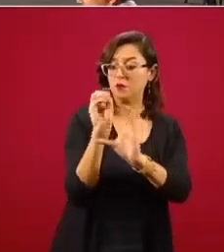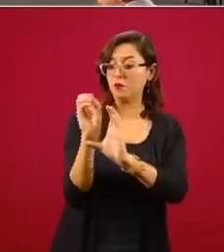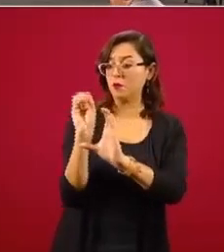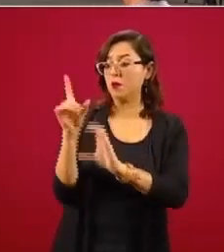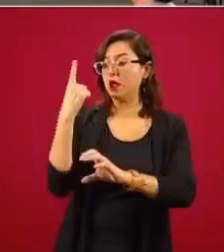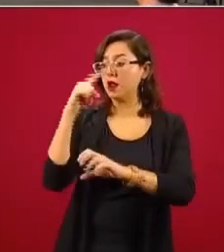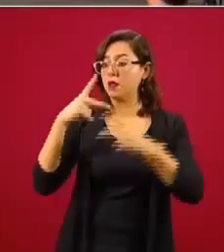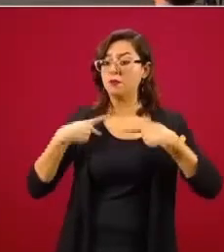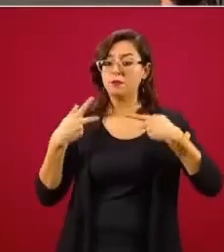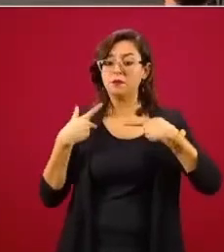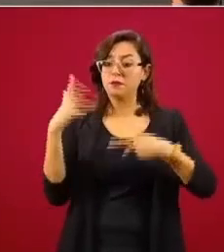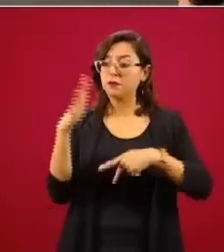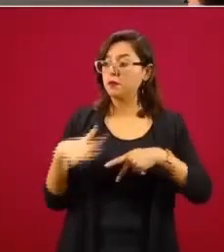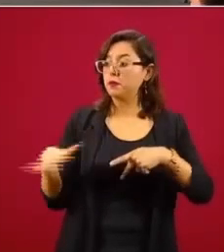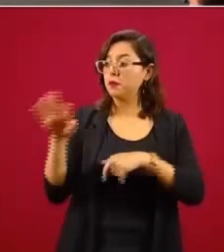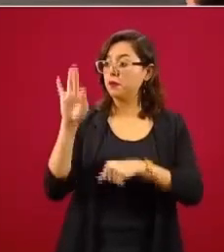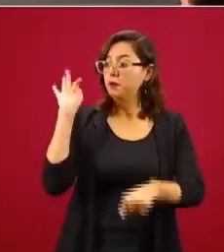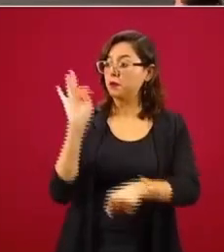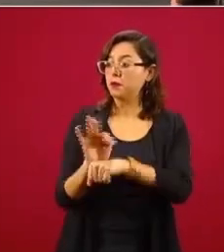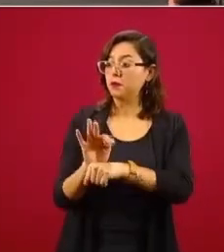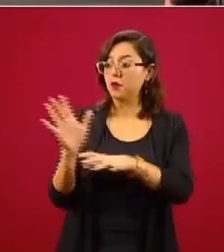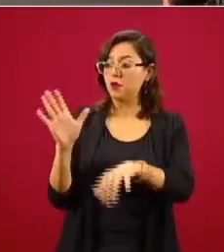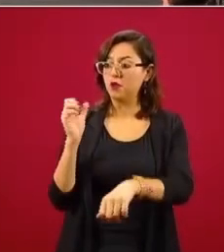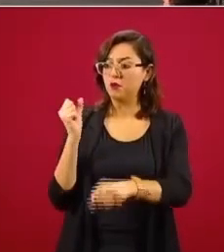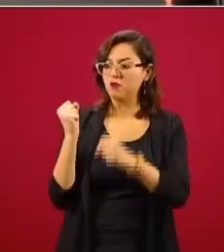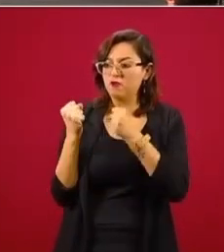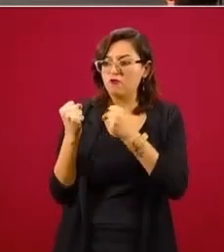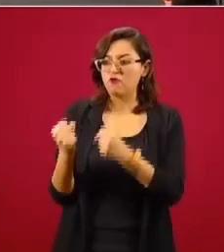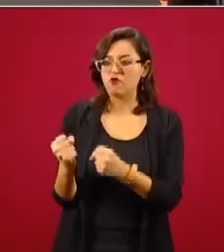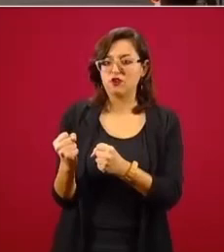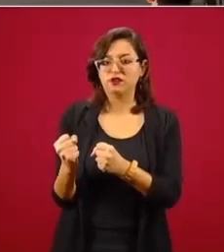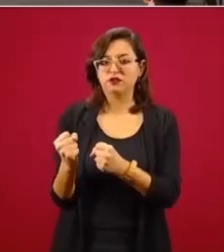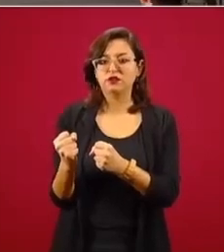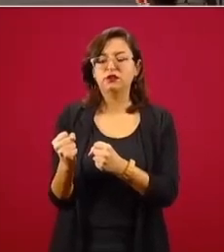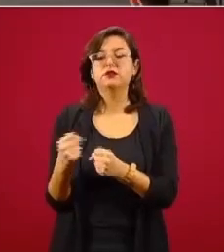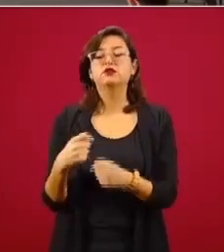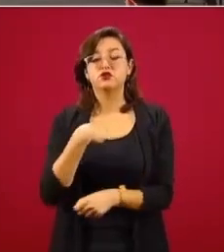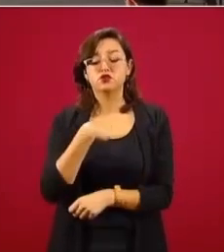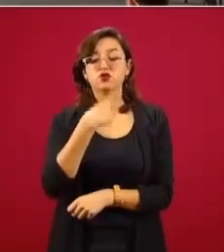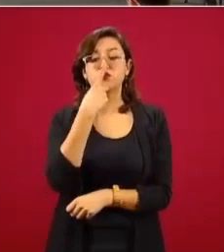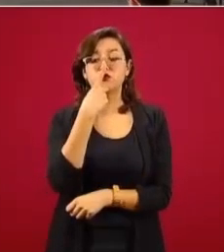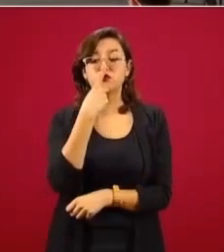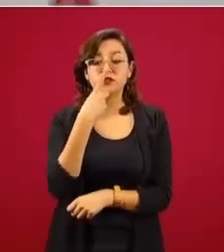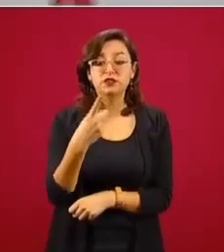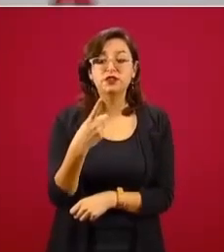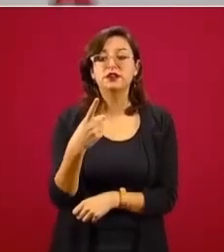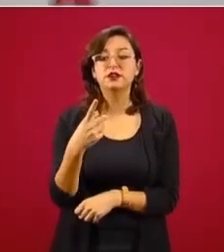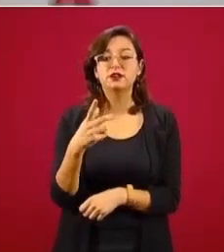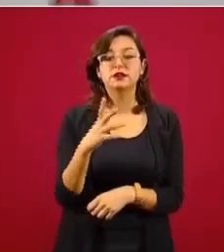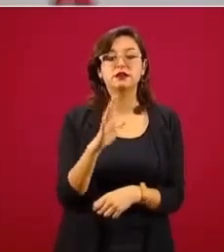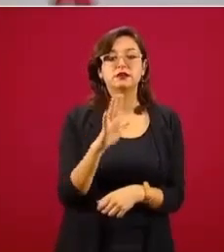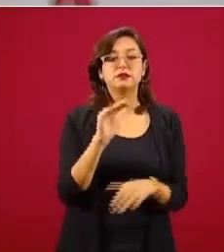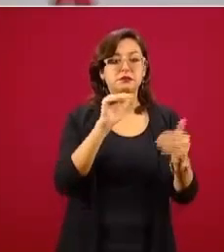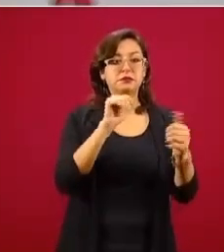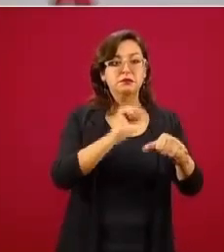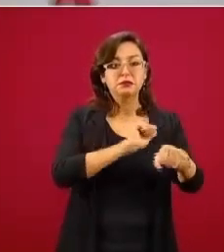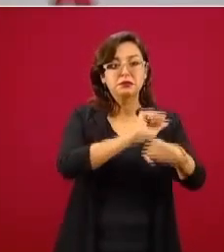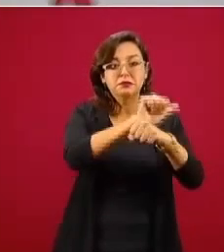fortalecer la economía popular les hablé a ricardo salinas